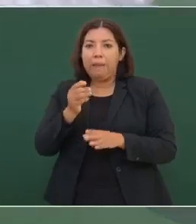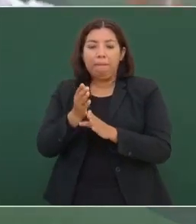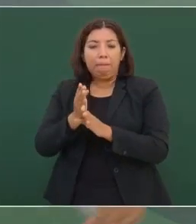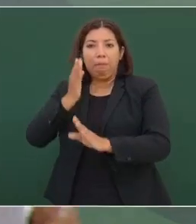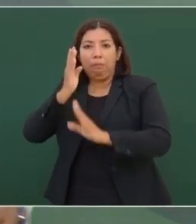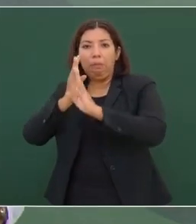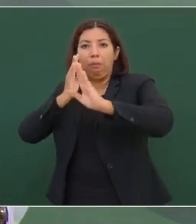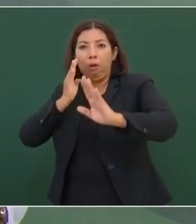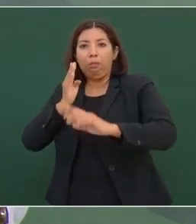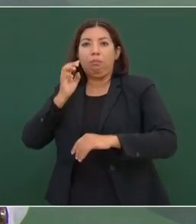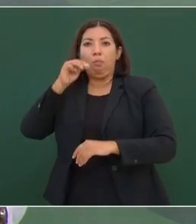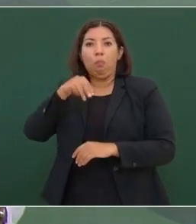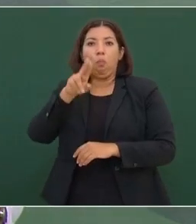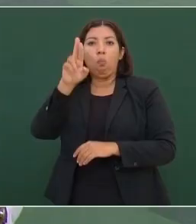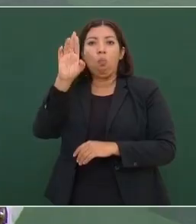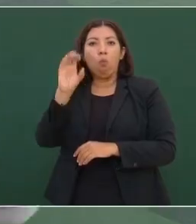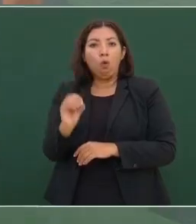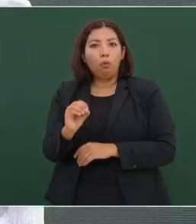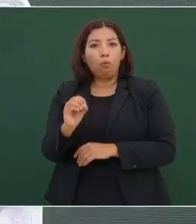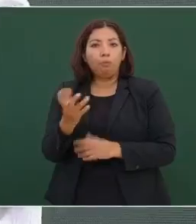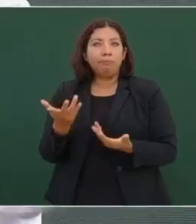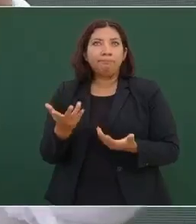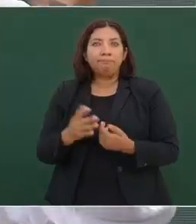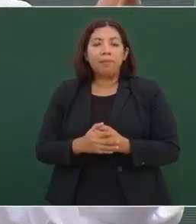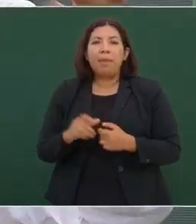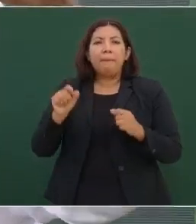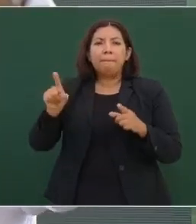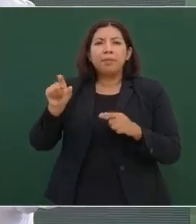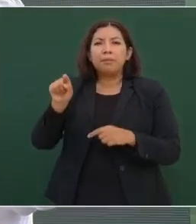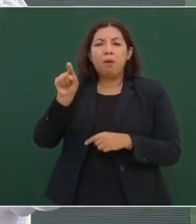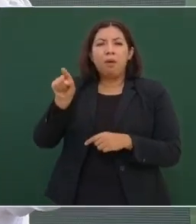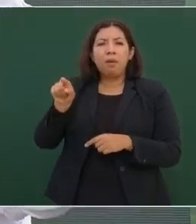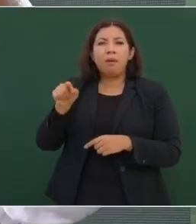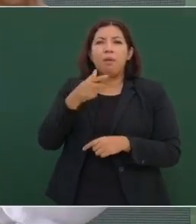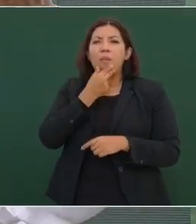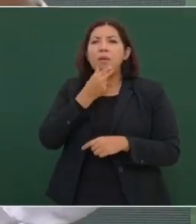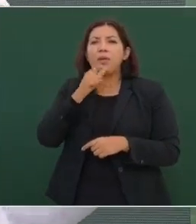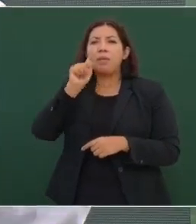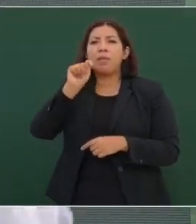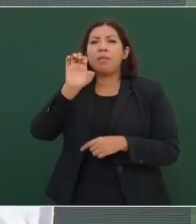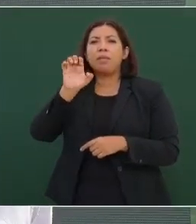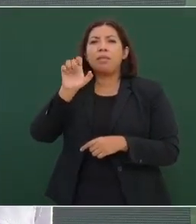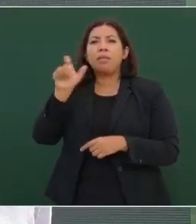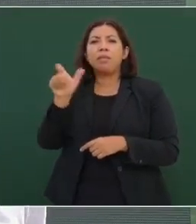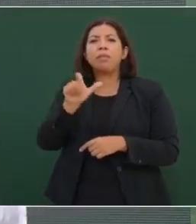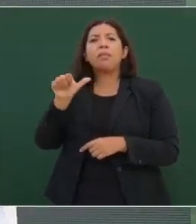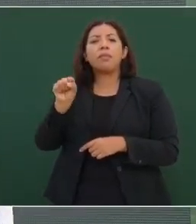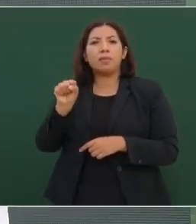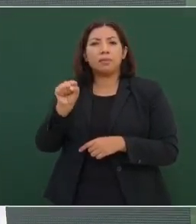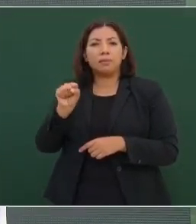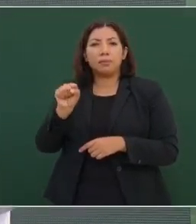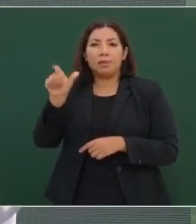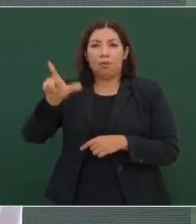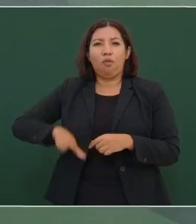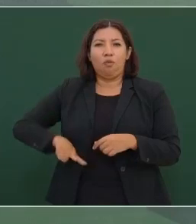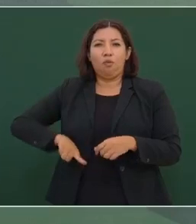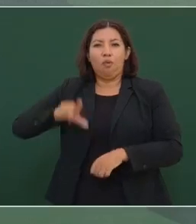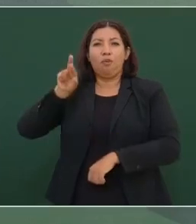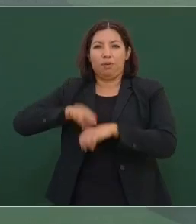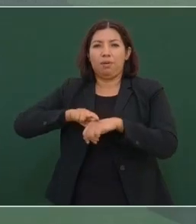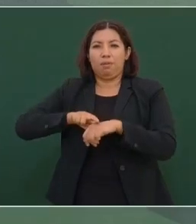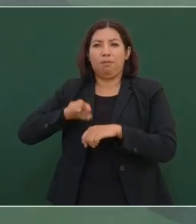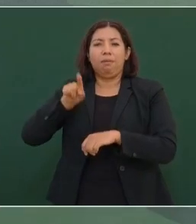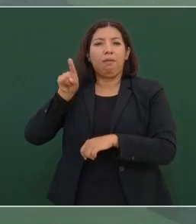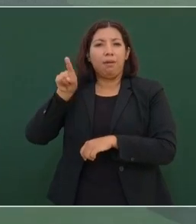de Texas, también, con todo nuestro respeto para el gobernador de Texas,